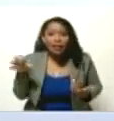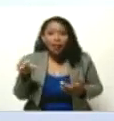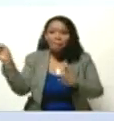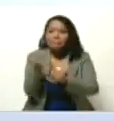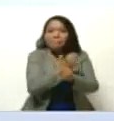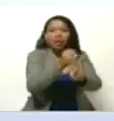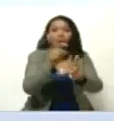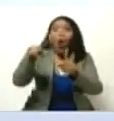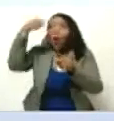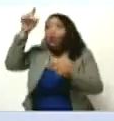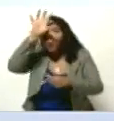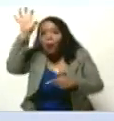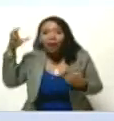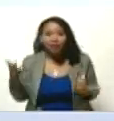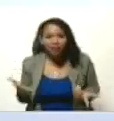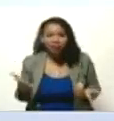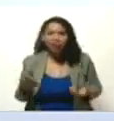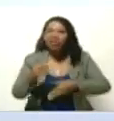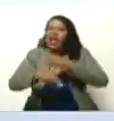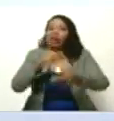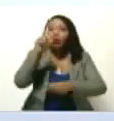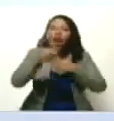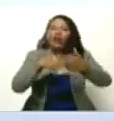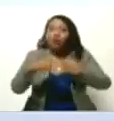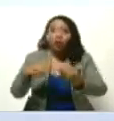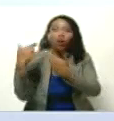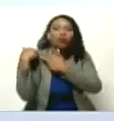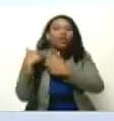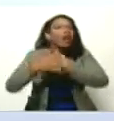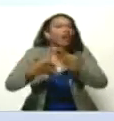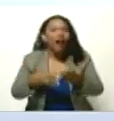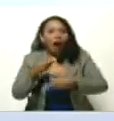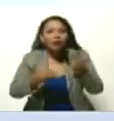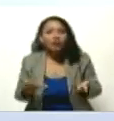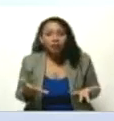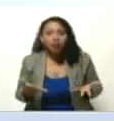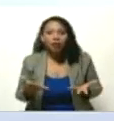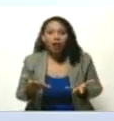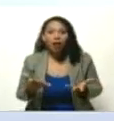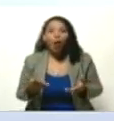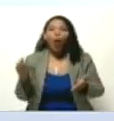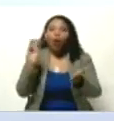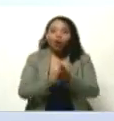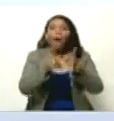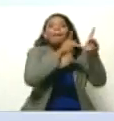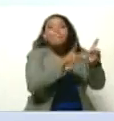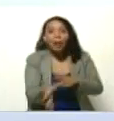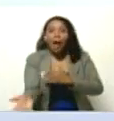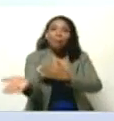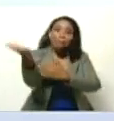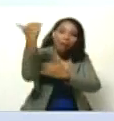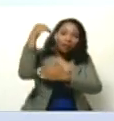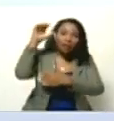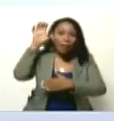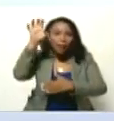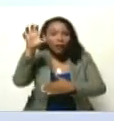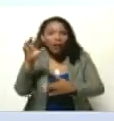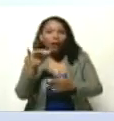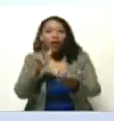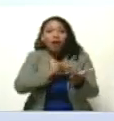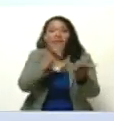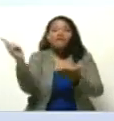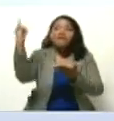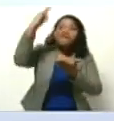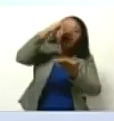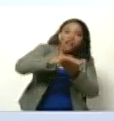en otros países. ¿Y qué ha hecho una revolución responsable? Bueno, plan Vuelta a la Patria. Les pone aviones para que regresen a